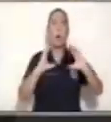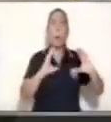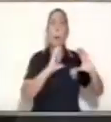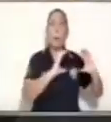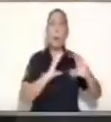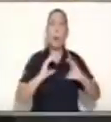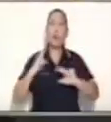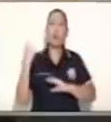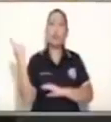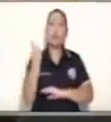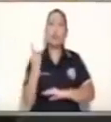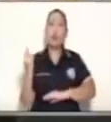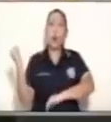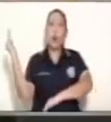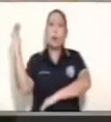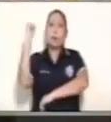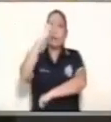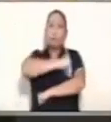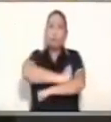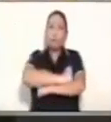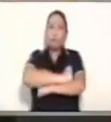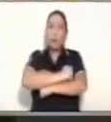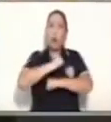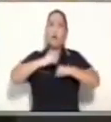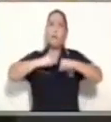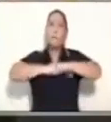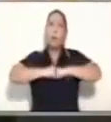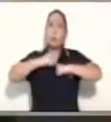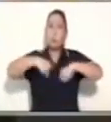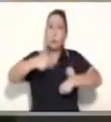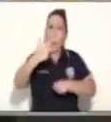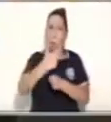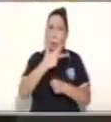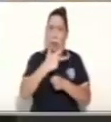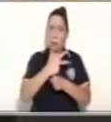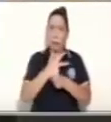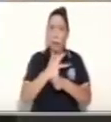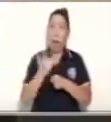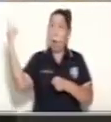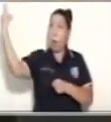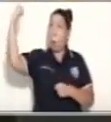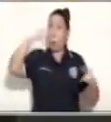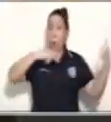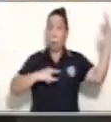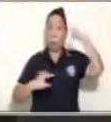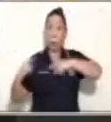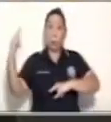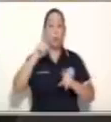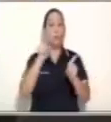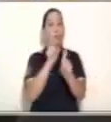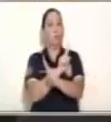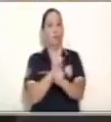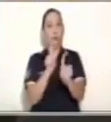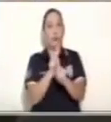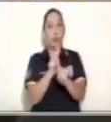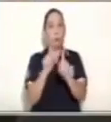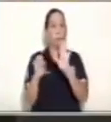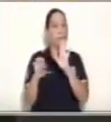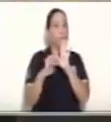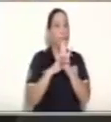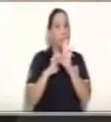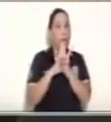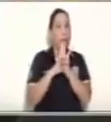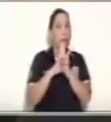de Guatemala, que cuidaran todas las fronteras, que nadie puede entrar, nadie puede salir del país. ¿Por qué?